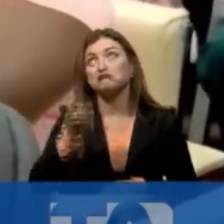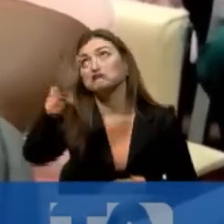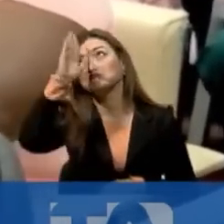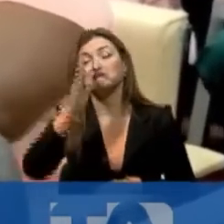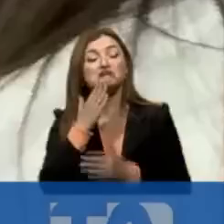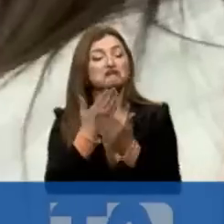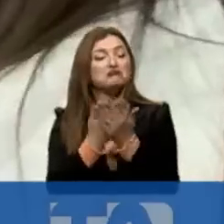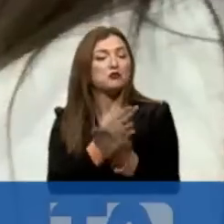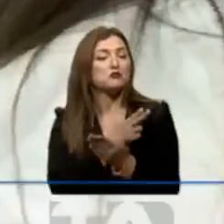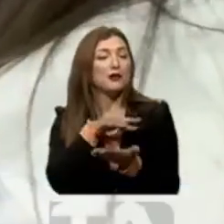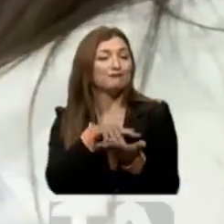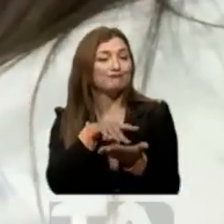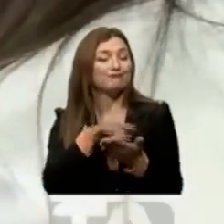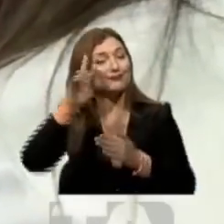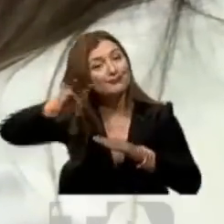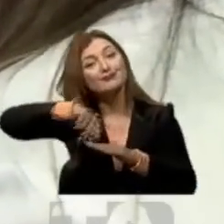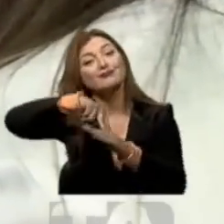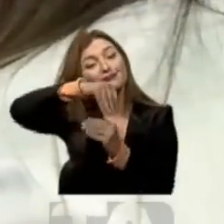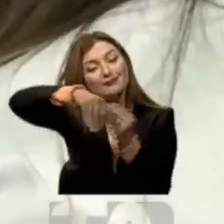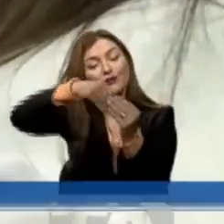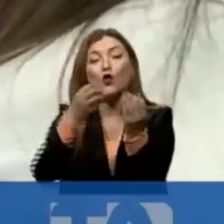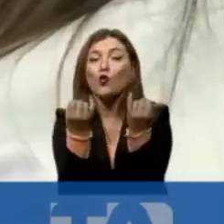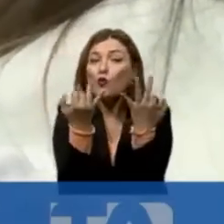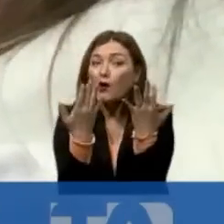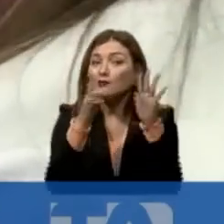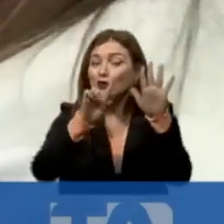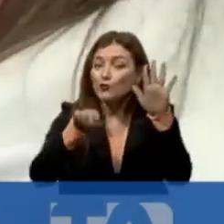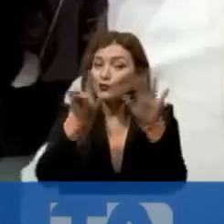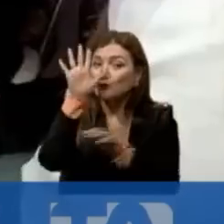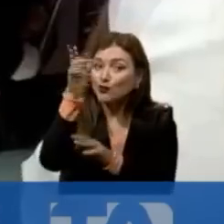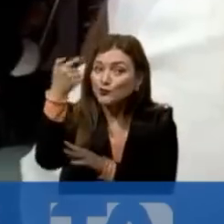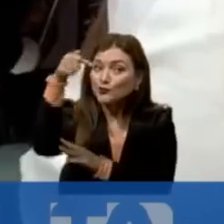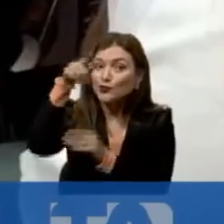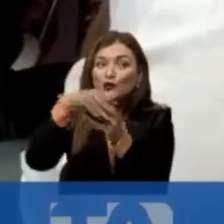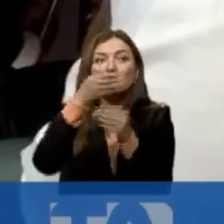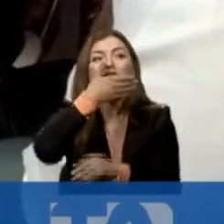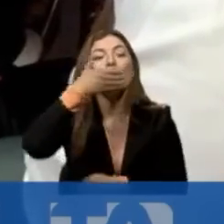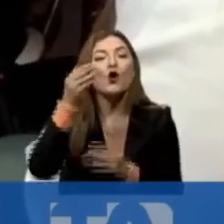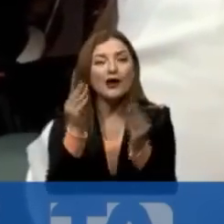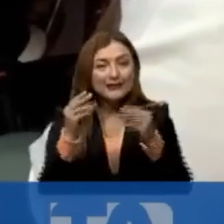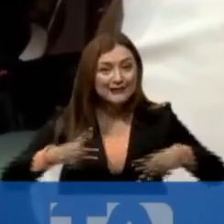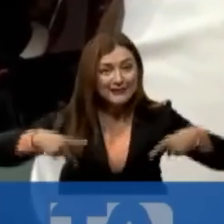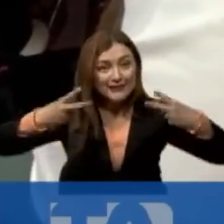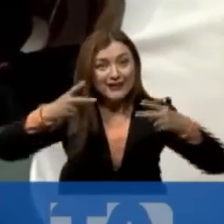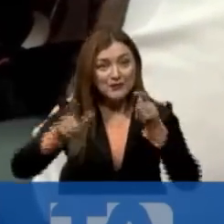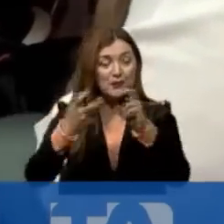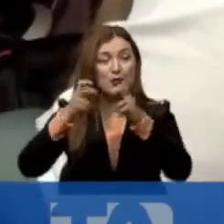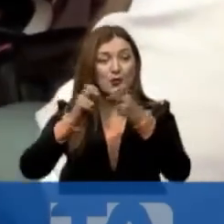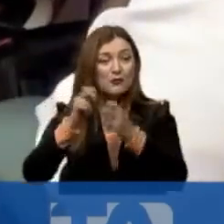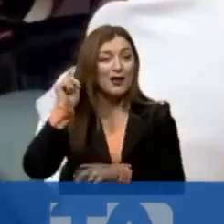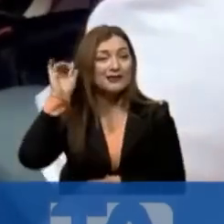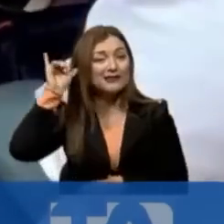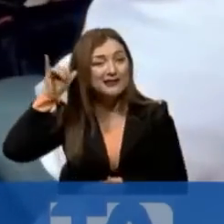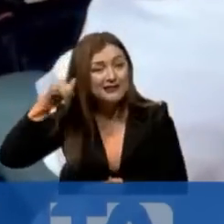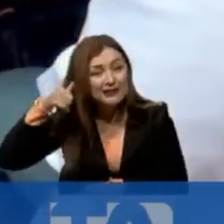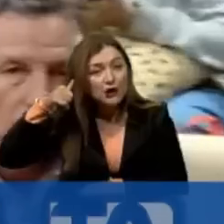en la universidad ahora. A nivel nacional se han invertido cerca de 6.5 millones de dólares para mejorar la calidad de vida de pacientes con problemas